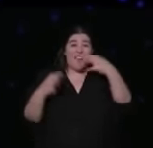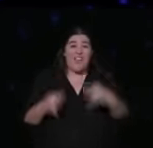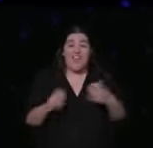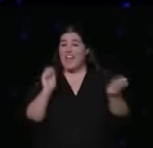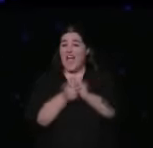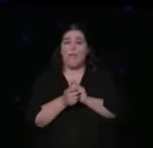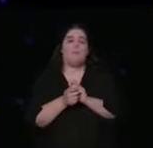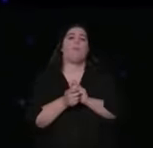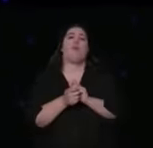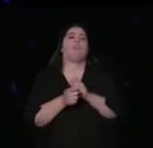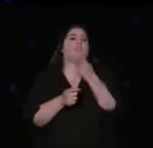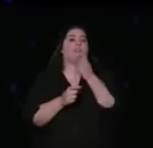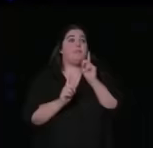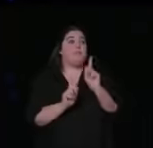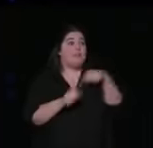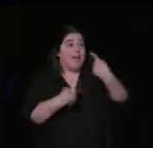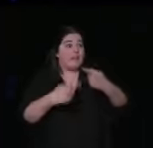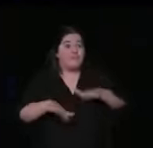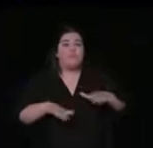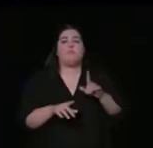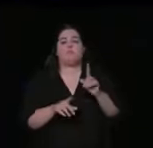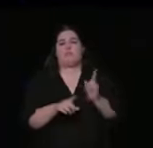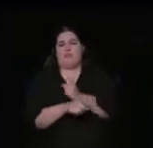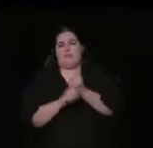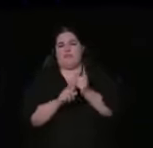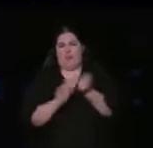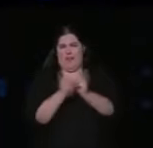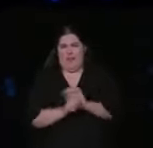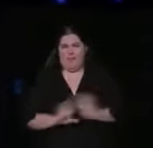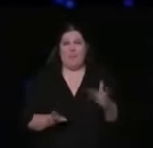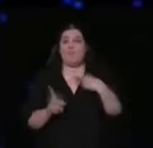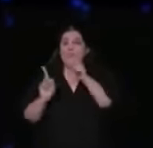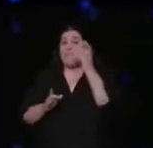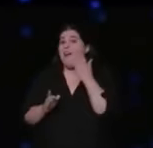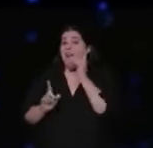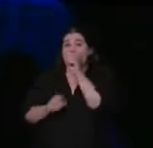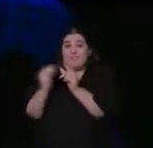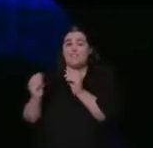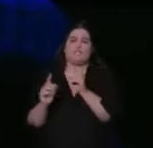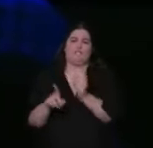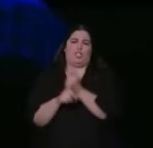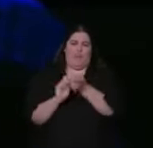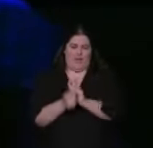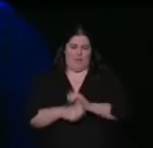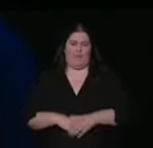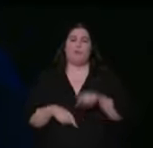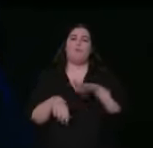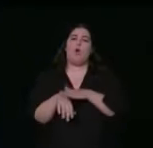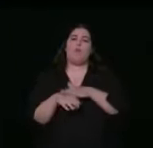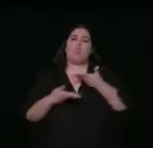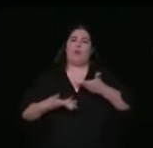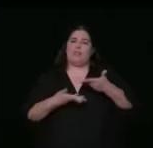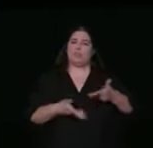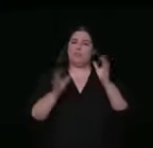cosas, porque una Argentina distinta es imposible con los mismos de siempre. De esta manera terminamos el espacio de las presentaciones y abrimos